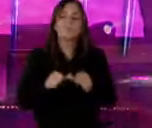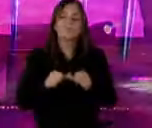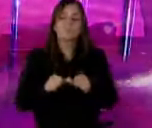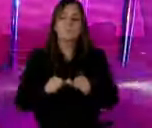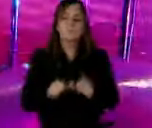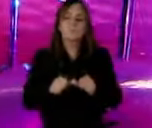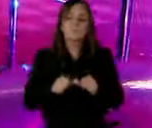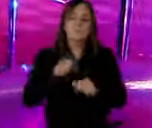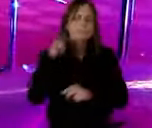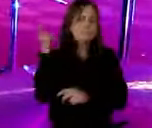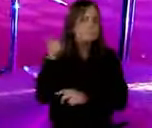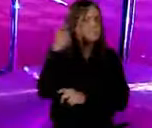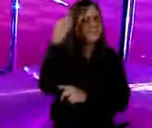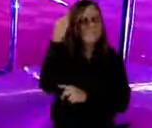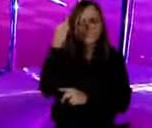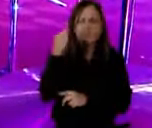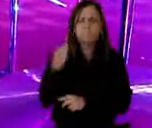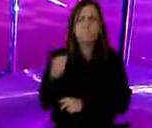siempre